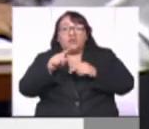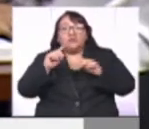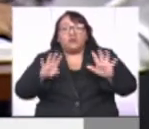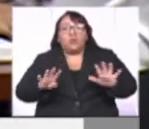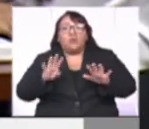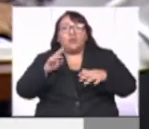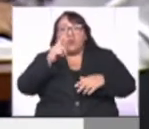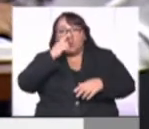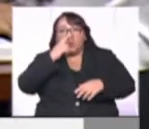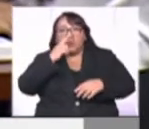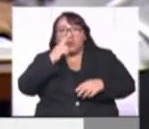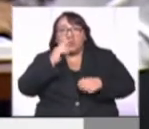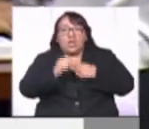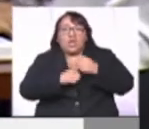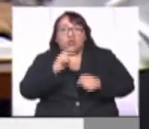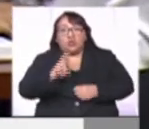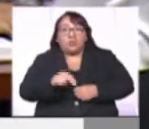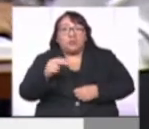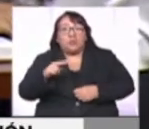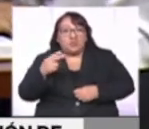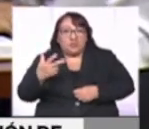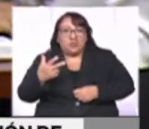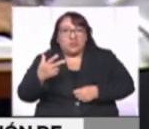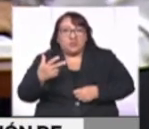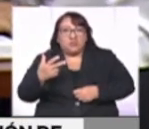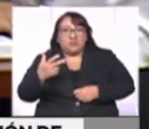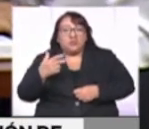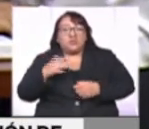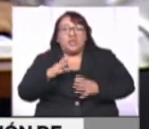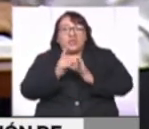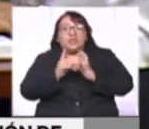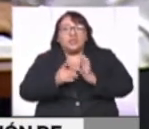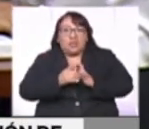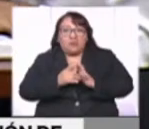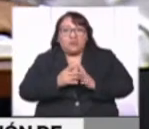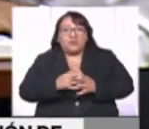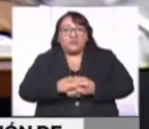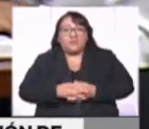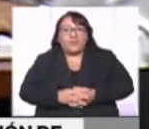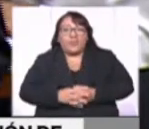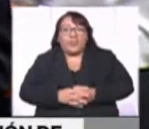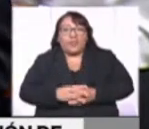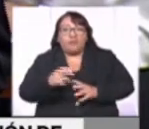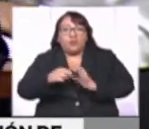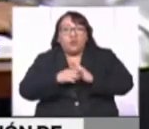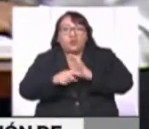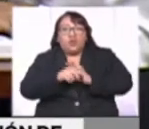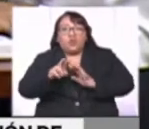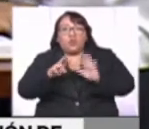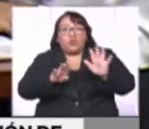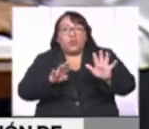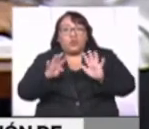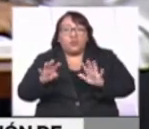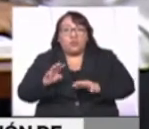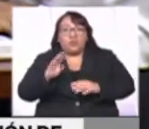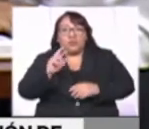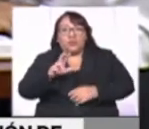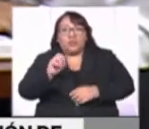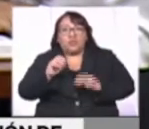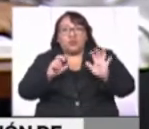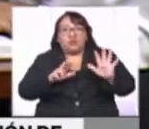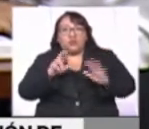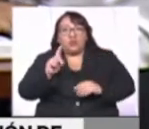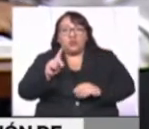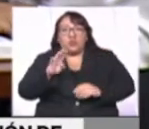de junio del año 2023, el dictamen recaído en los proyectos de ley 299,